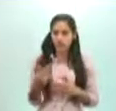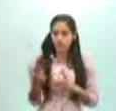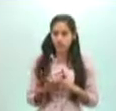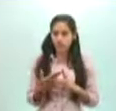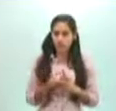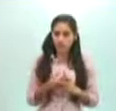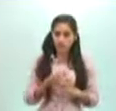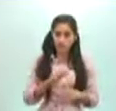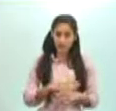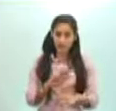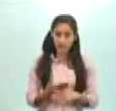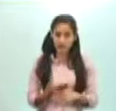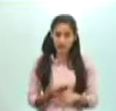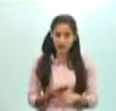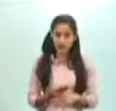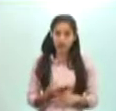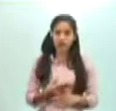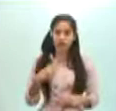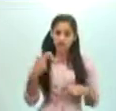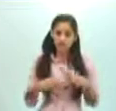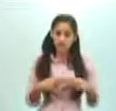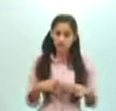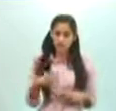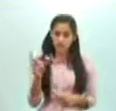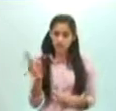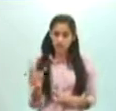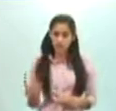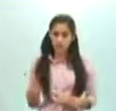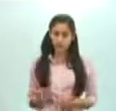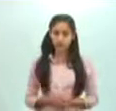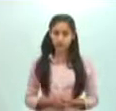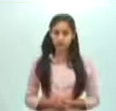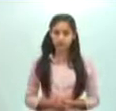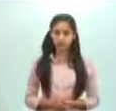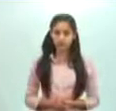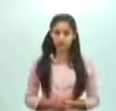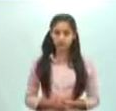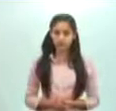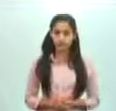obra posterior, o sea, en su poética fundamentalmente.